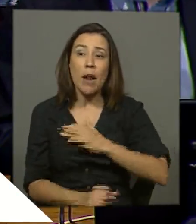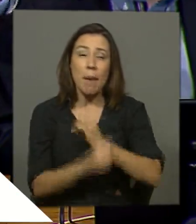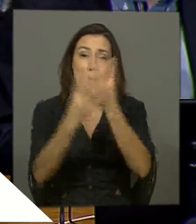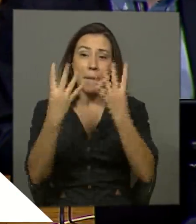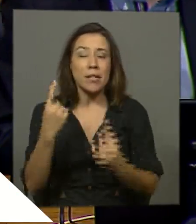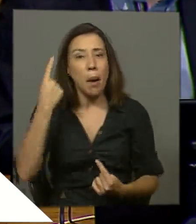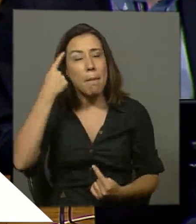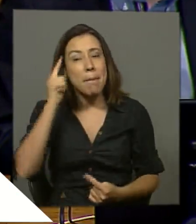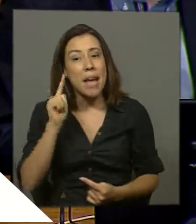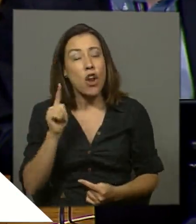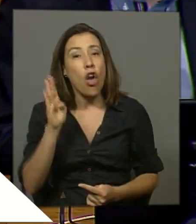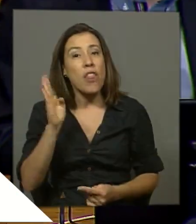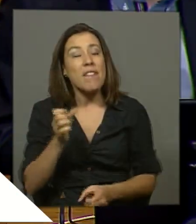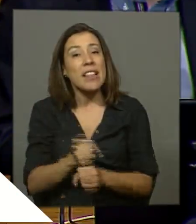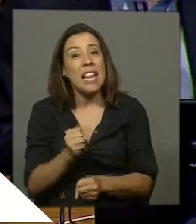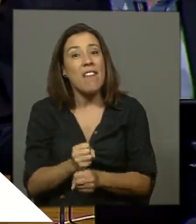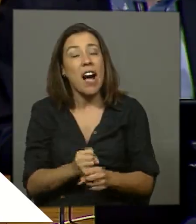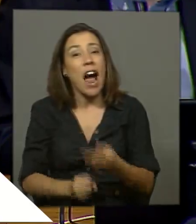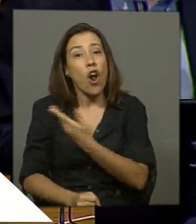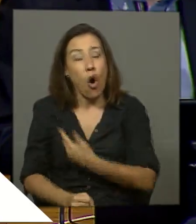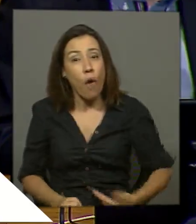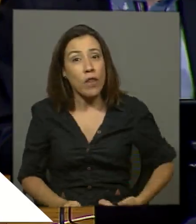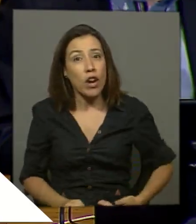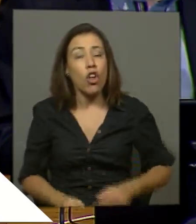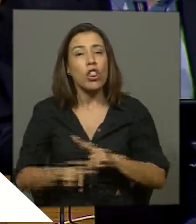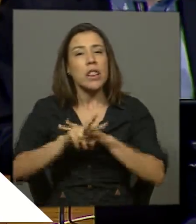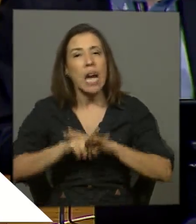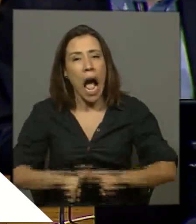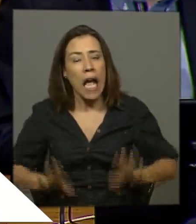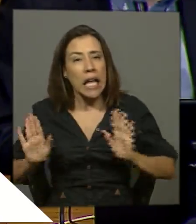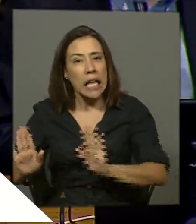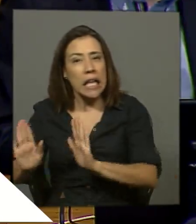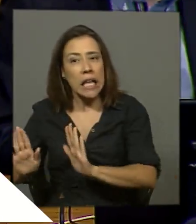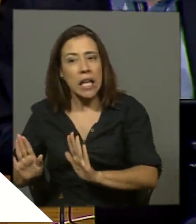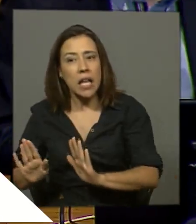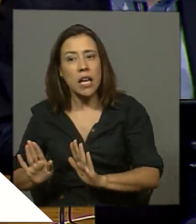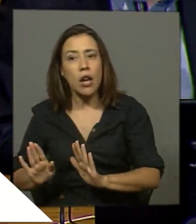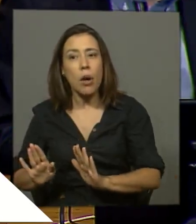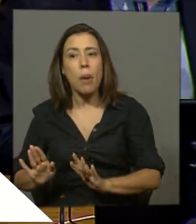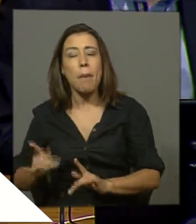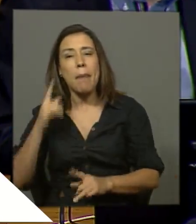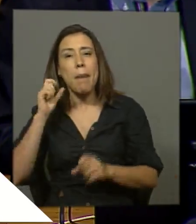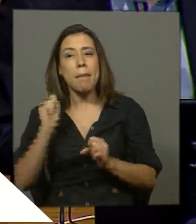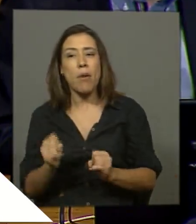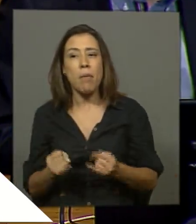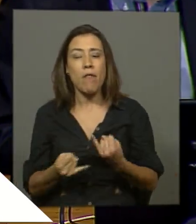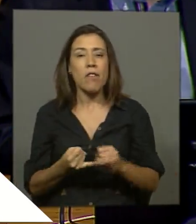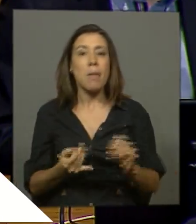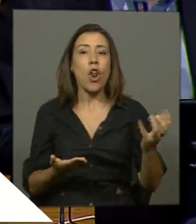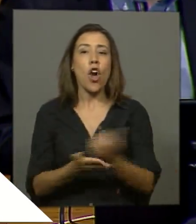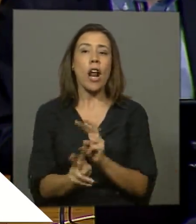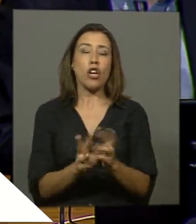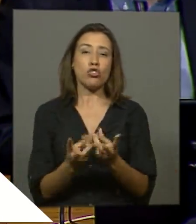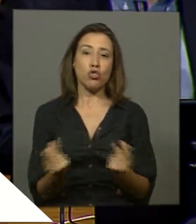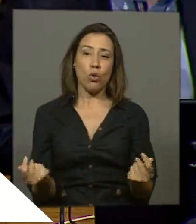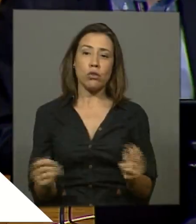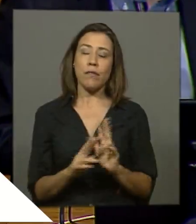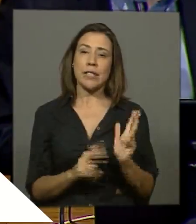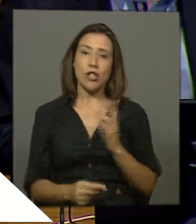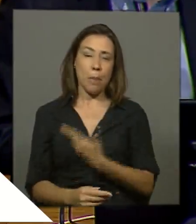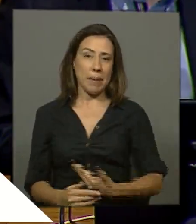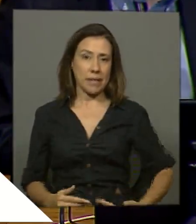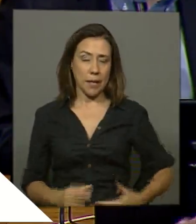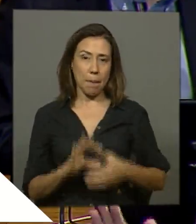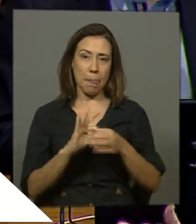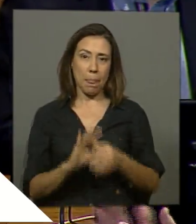presos pero para eso tiene que trabajar nuestro gobierno tranquilo y trabajar silente para que podamos finalmente llegar a una solución he dicho señor